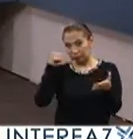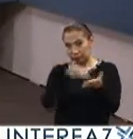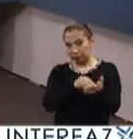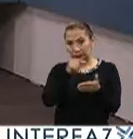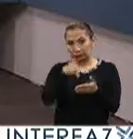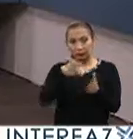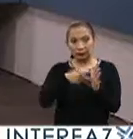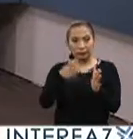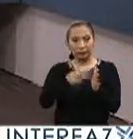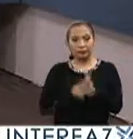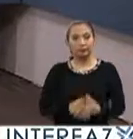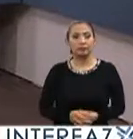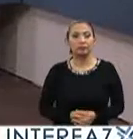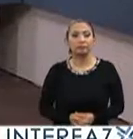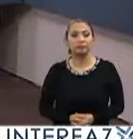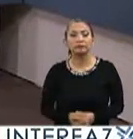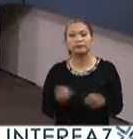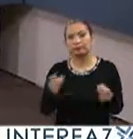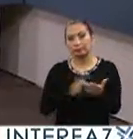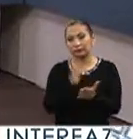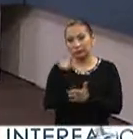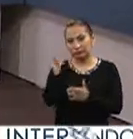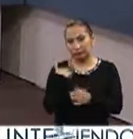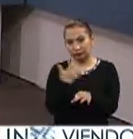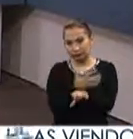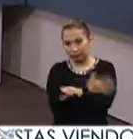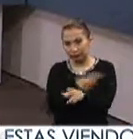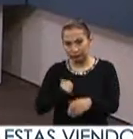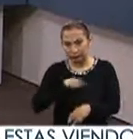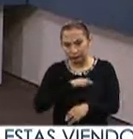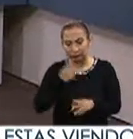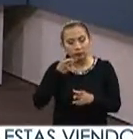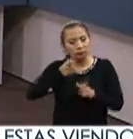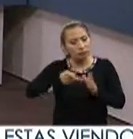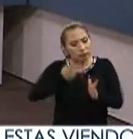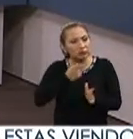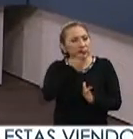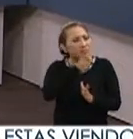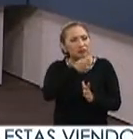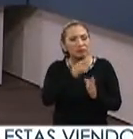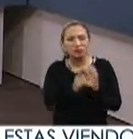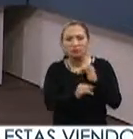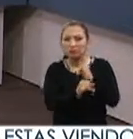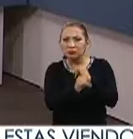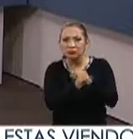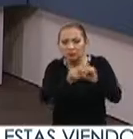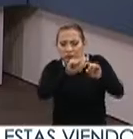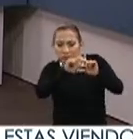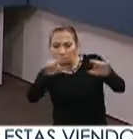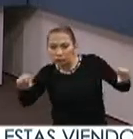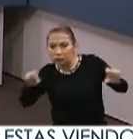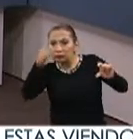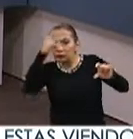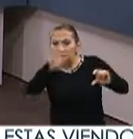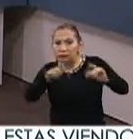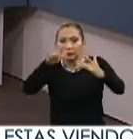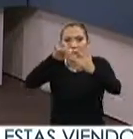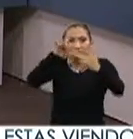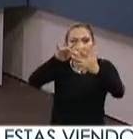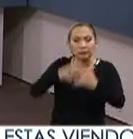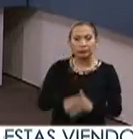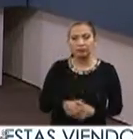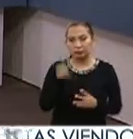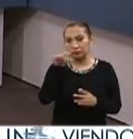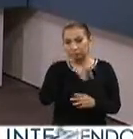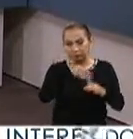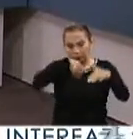ahí constantemente. Pues muchísimas gracias por haber estado con nosotros. Repítanos rápido cuáles son las direcciones de internet